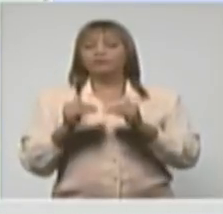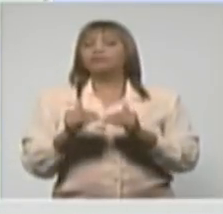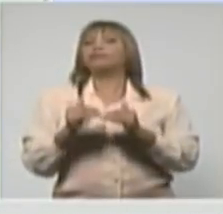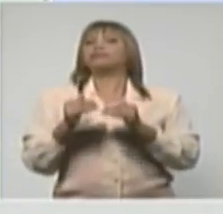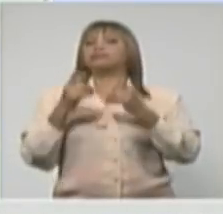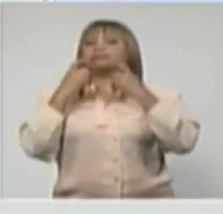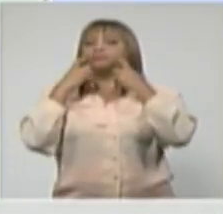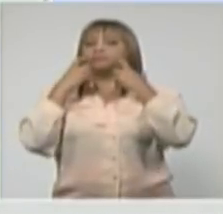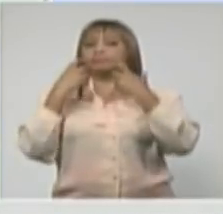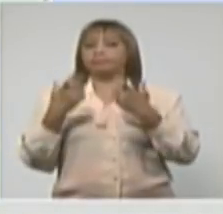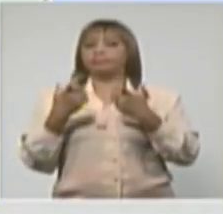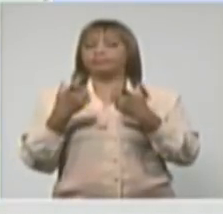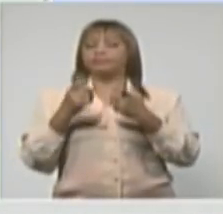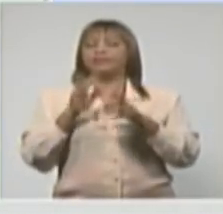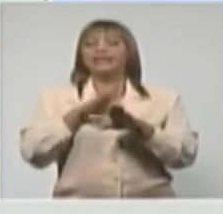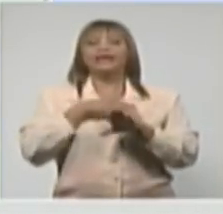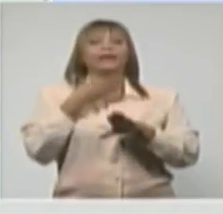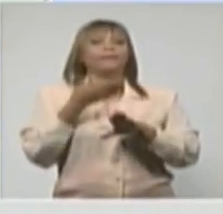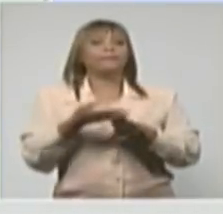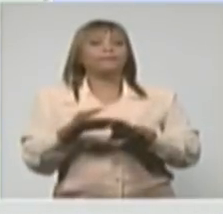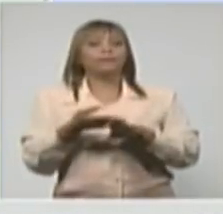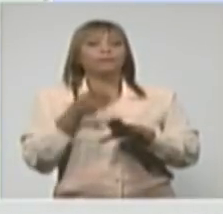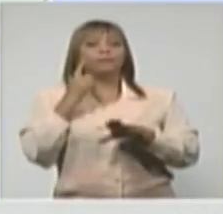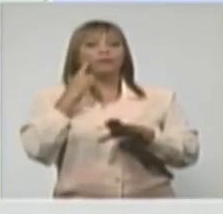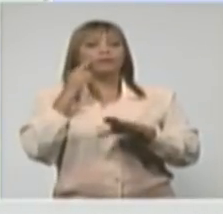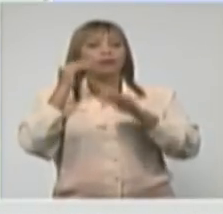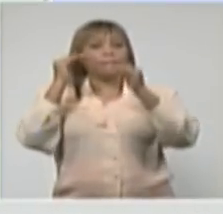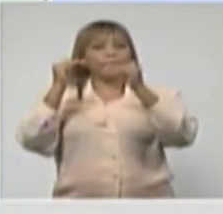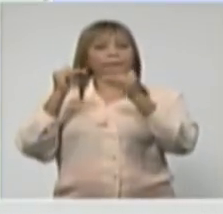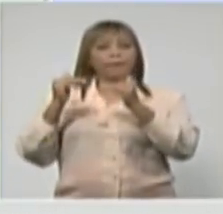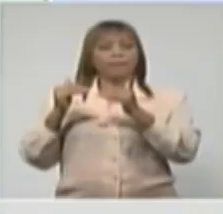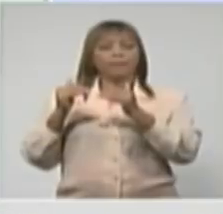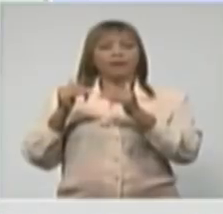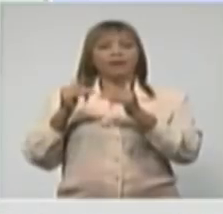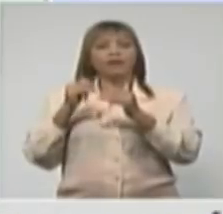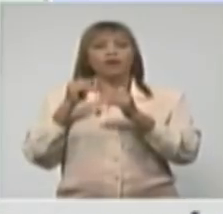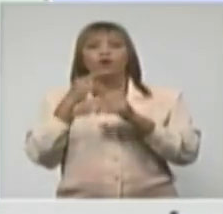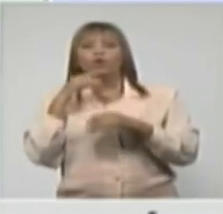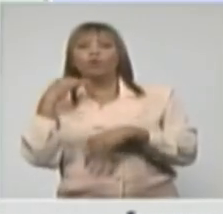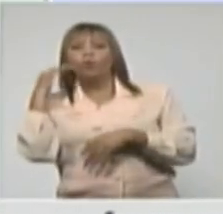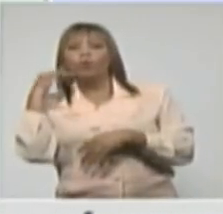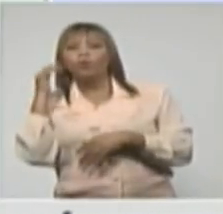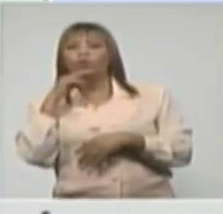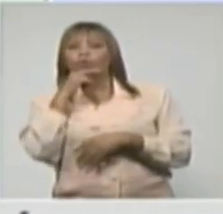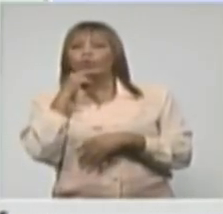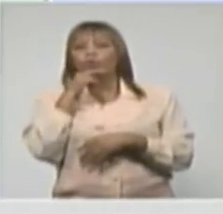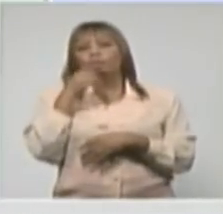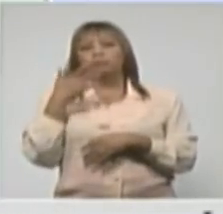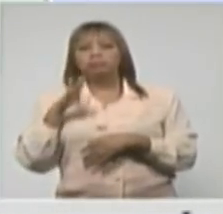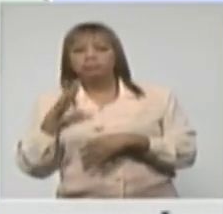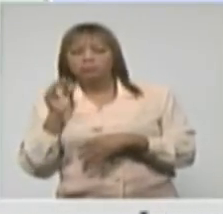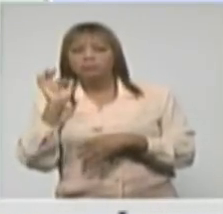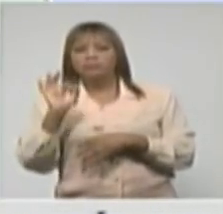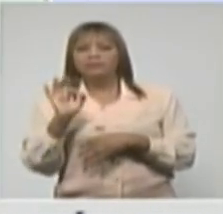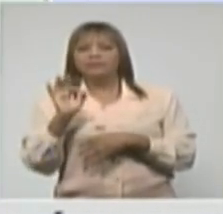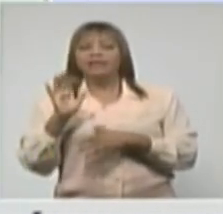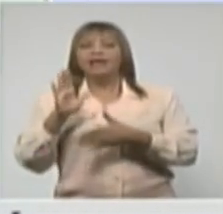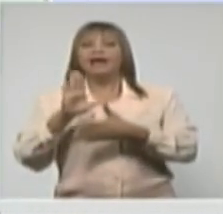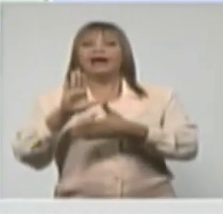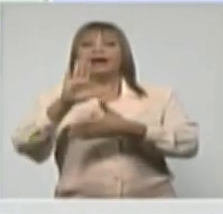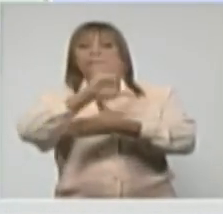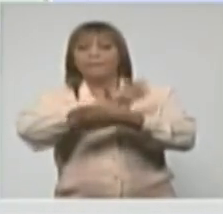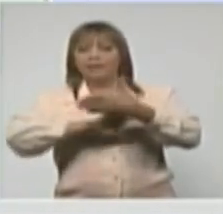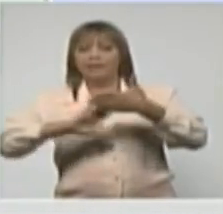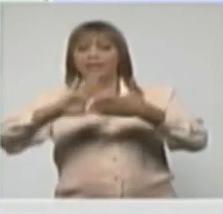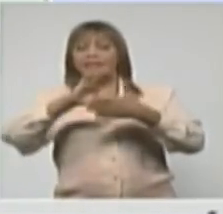Y después, el que aparece ahí en color medio rojo, pues América Latina y el